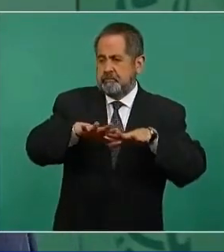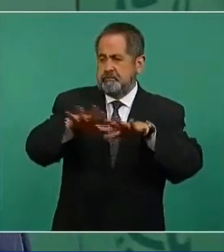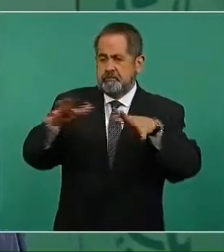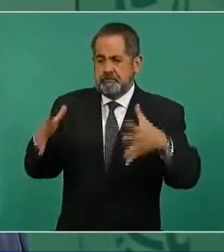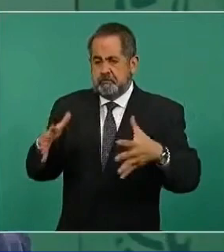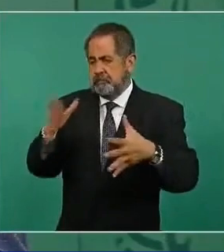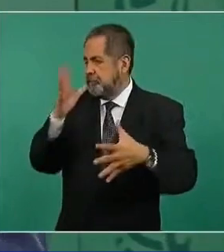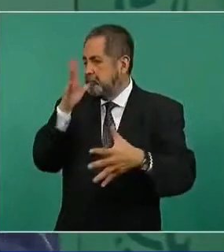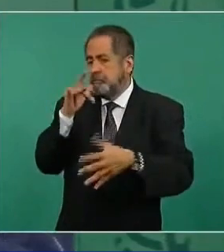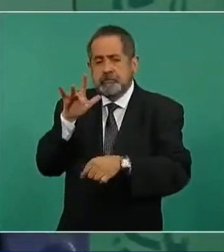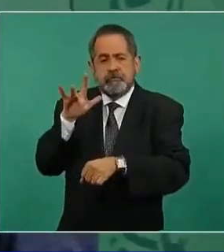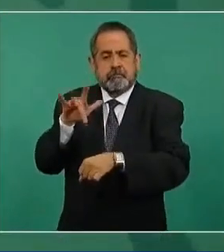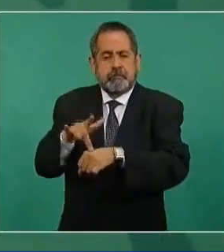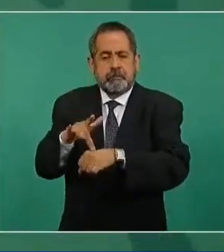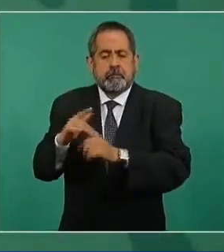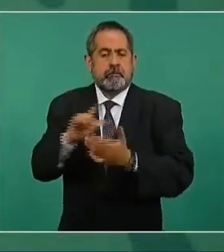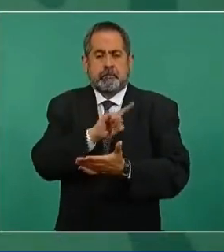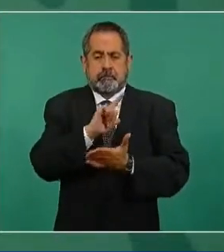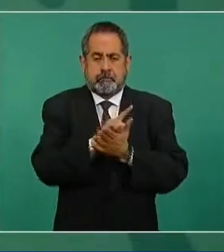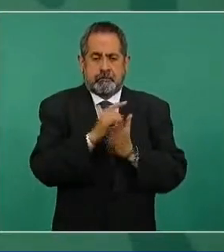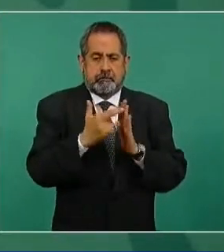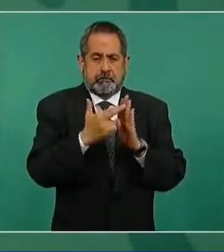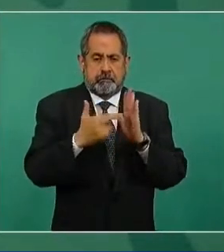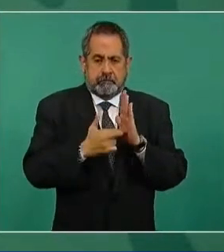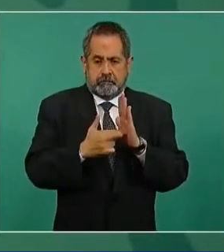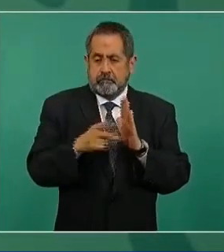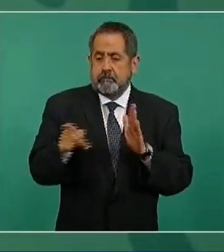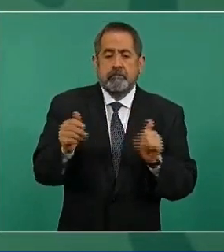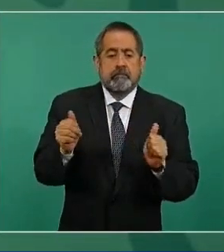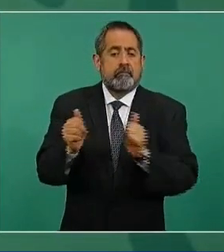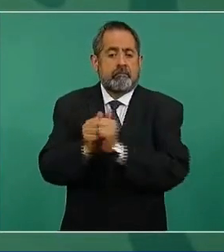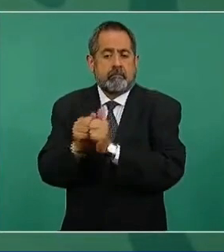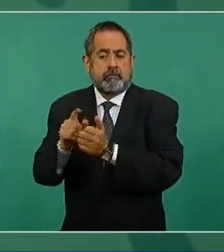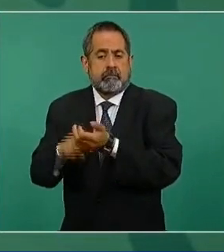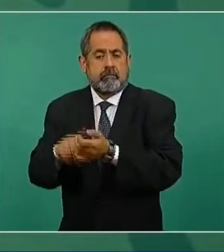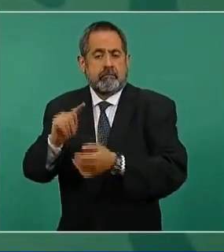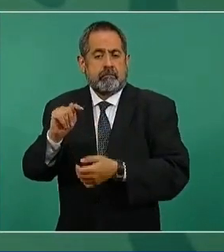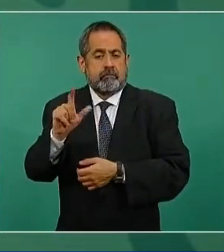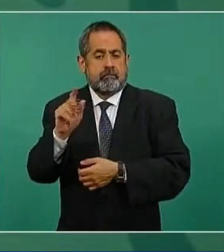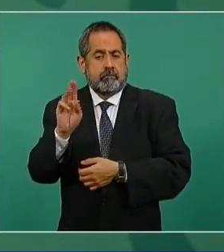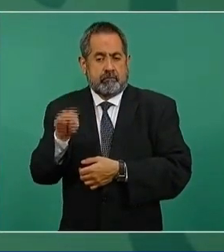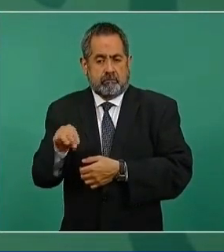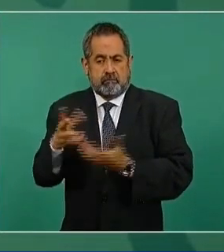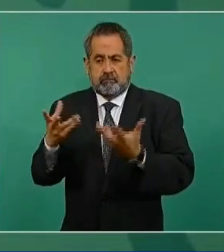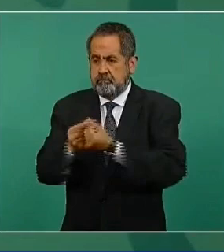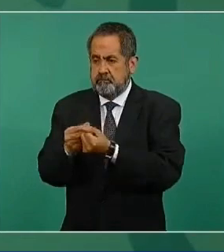unida a la zona arqueológica de Tulum,